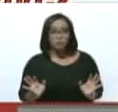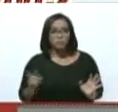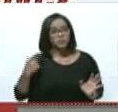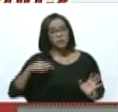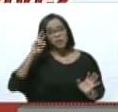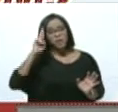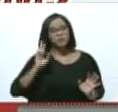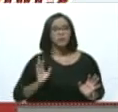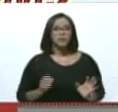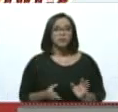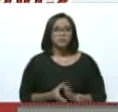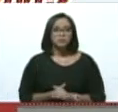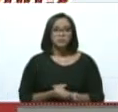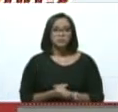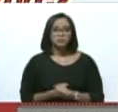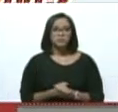eso.